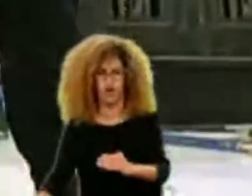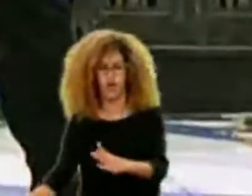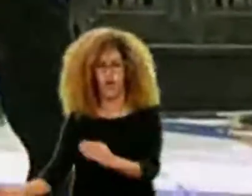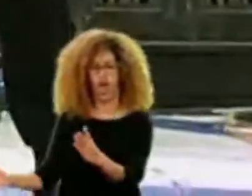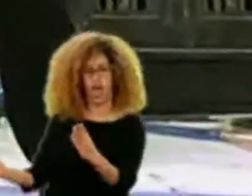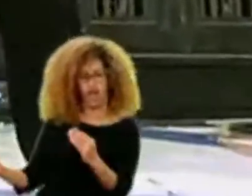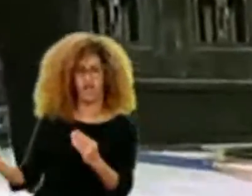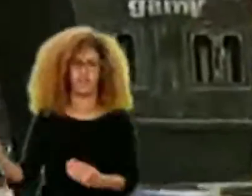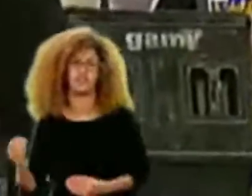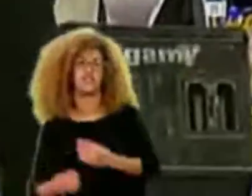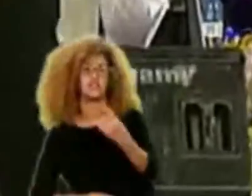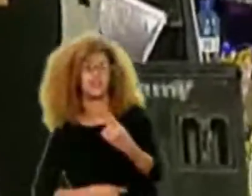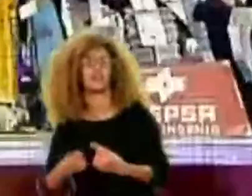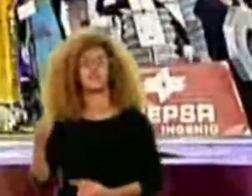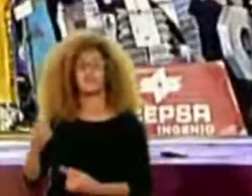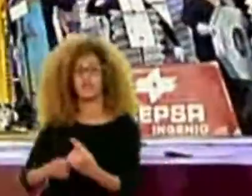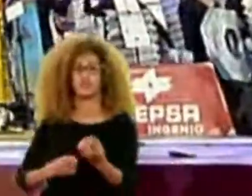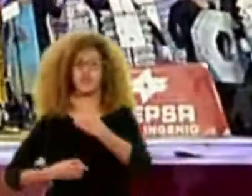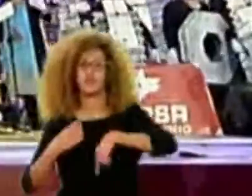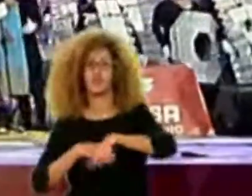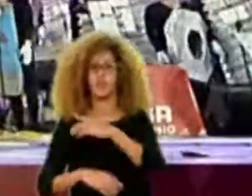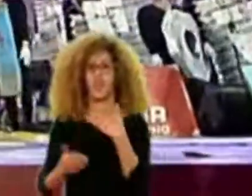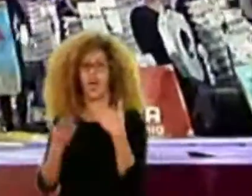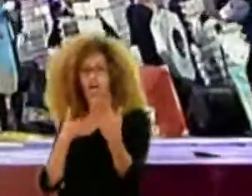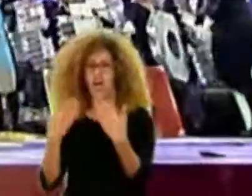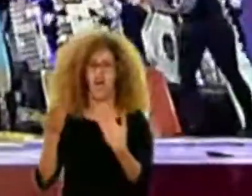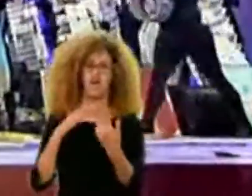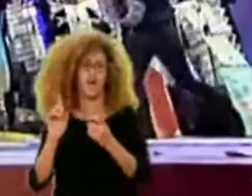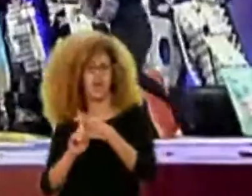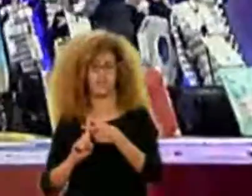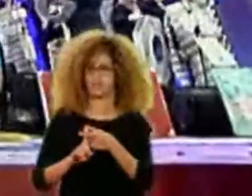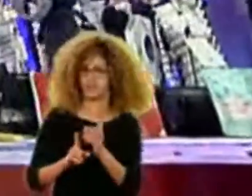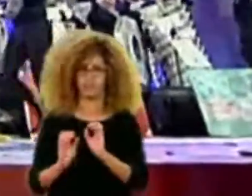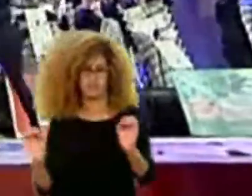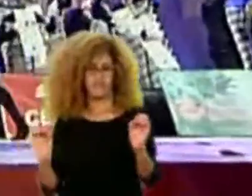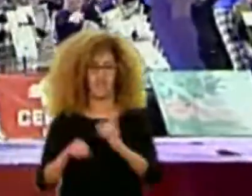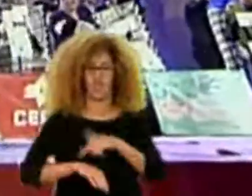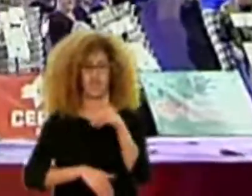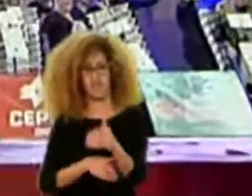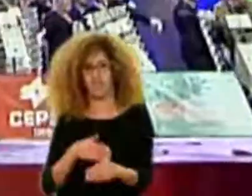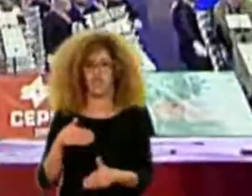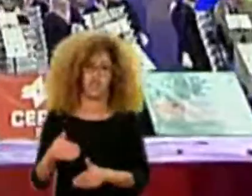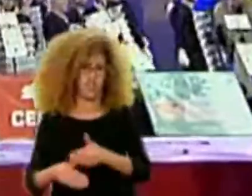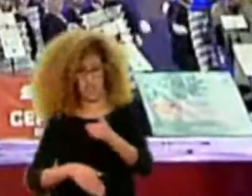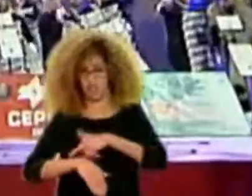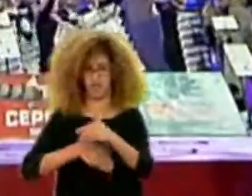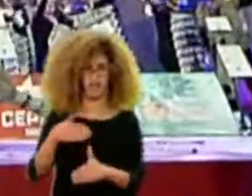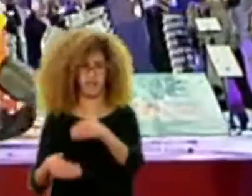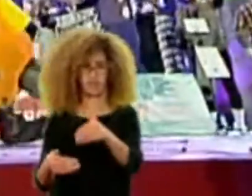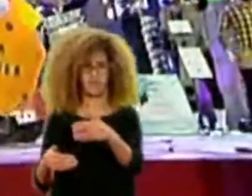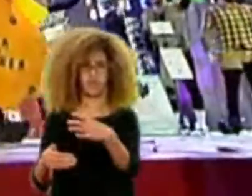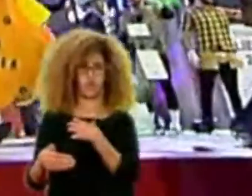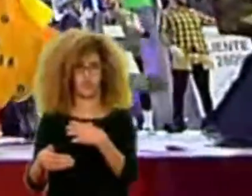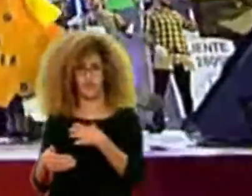objetivo. Y no pares de taladrar por conseguirlo. Que el tiempo pasa y ese ya no tiene arreglo. No